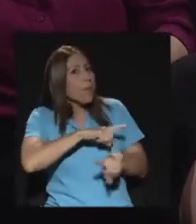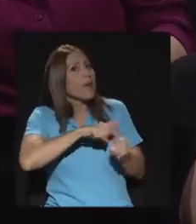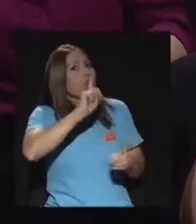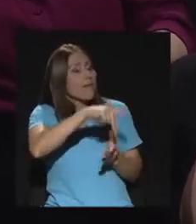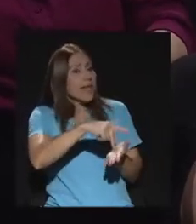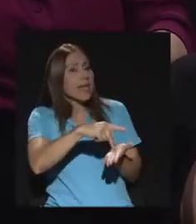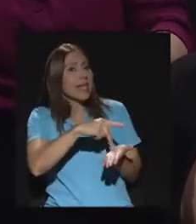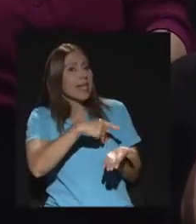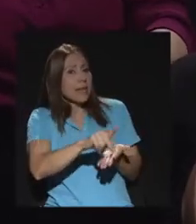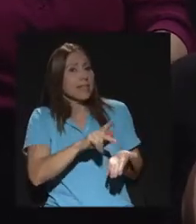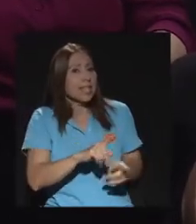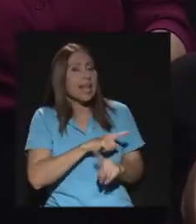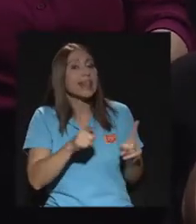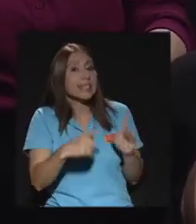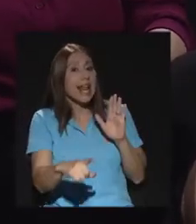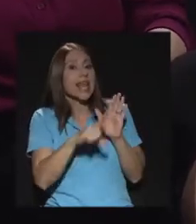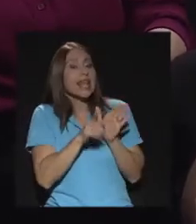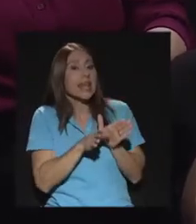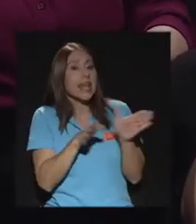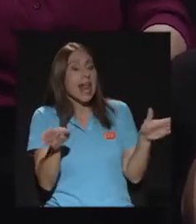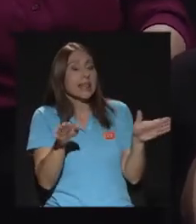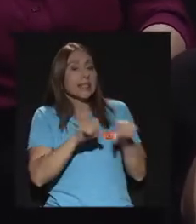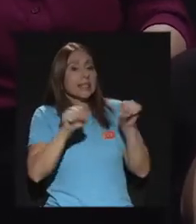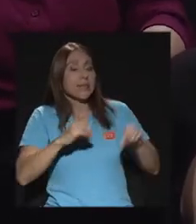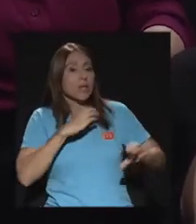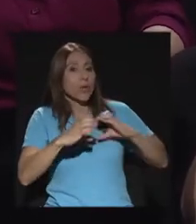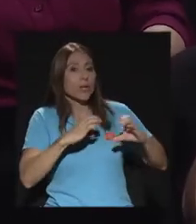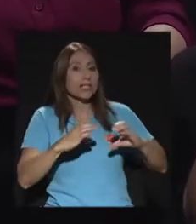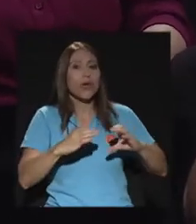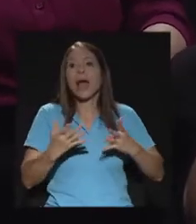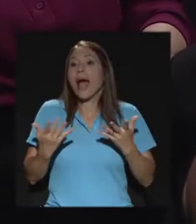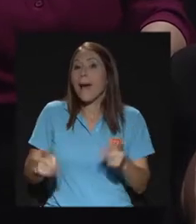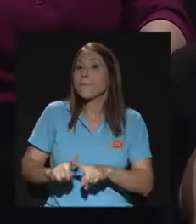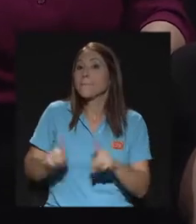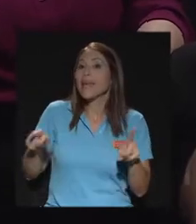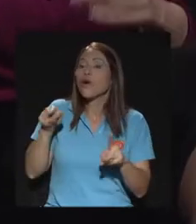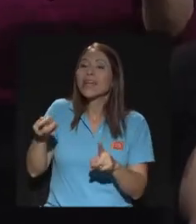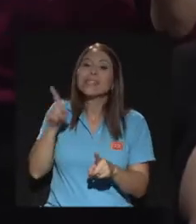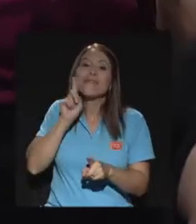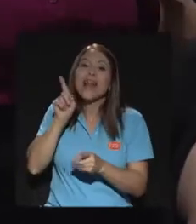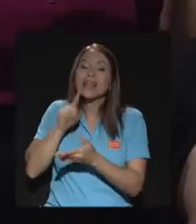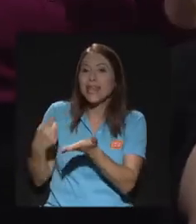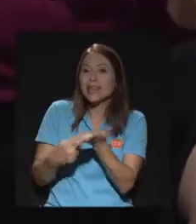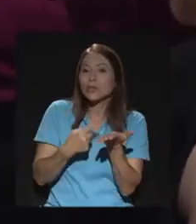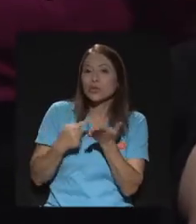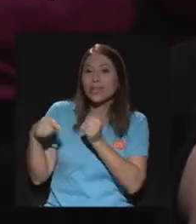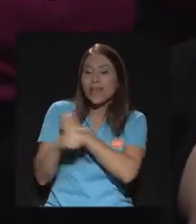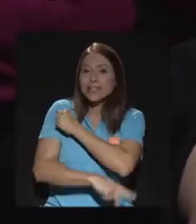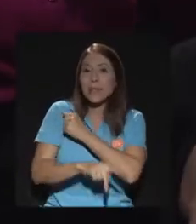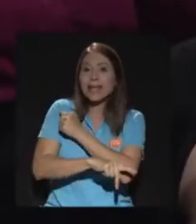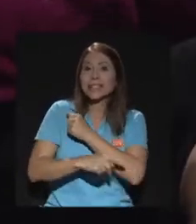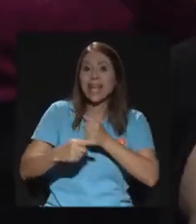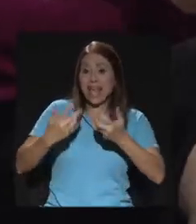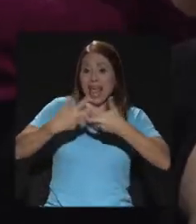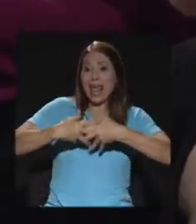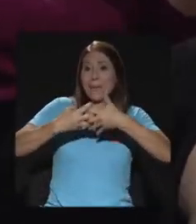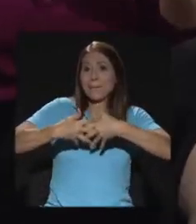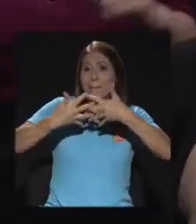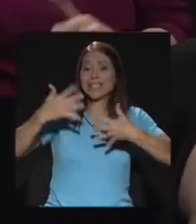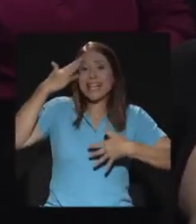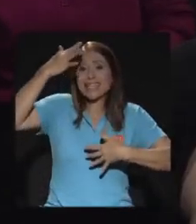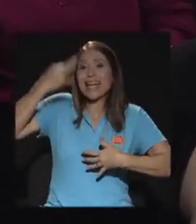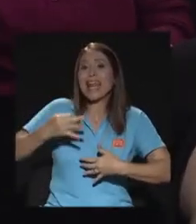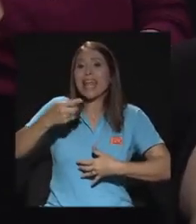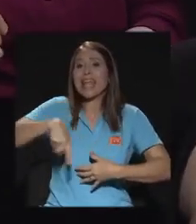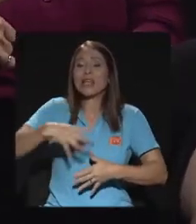general de telecomunicaciones. Pero además otra cosa de la falacia discursiva en este país. Y es que los operadores se creen dueños vitalicios de las